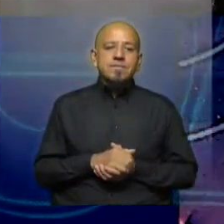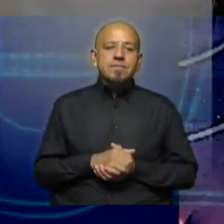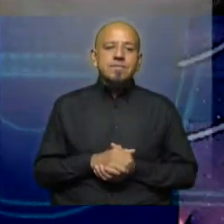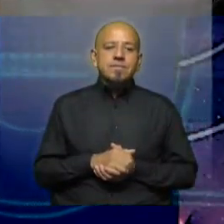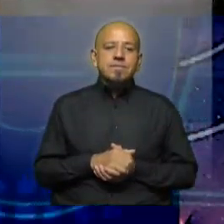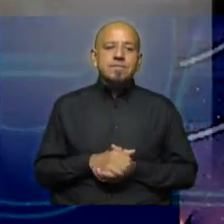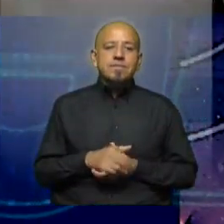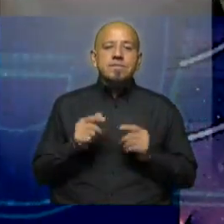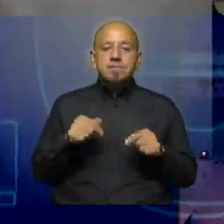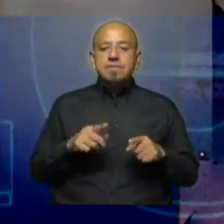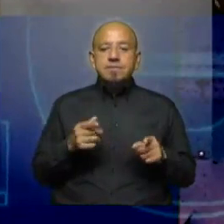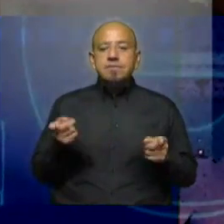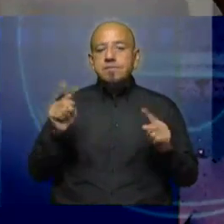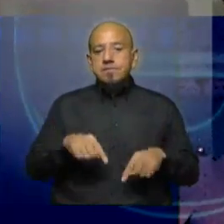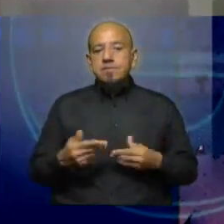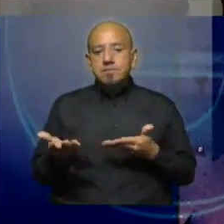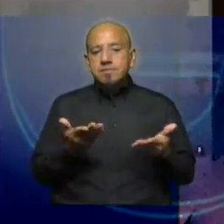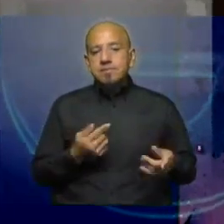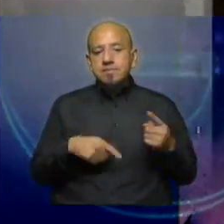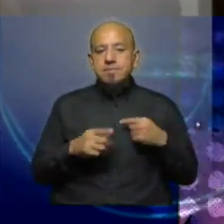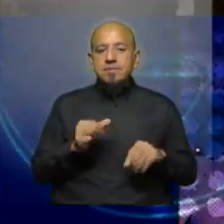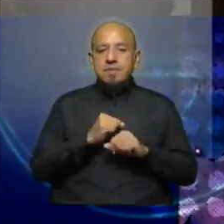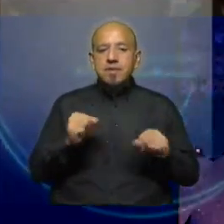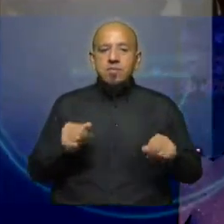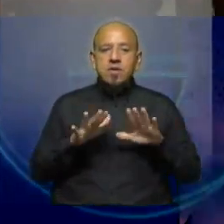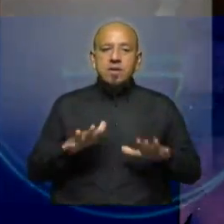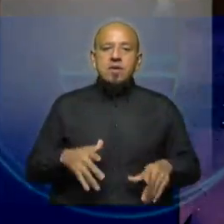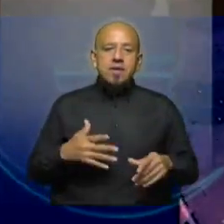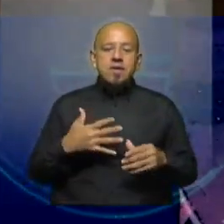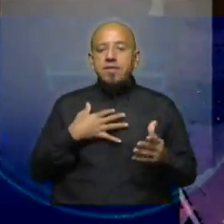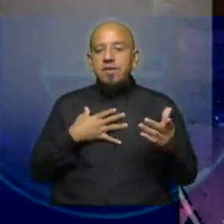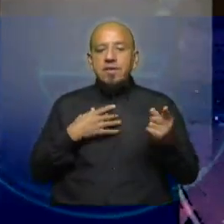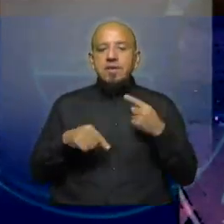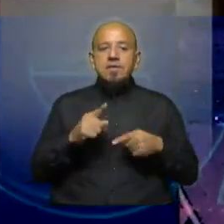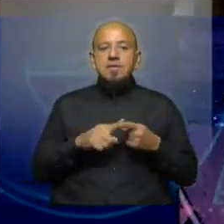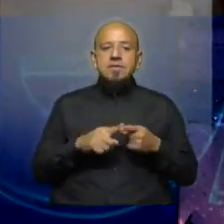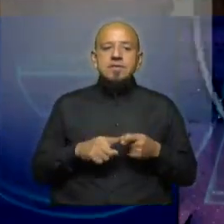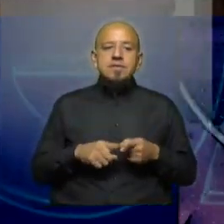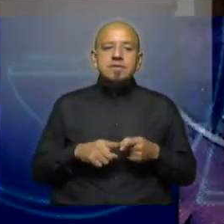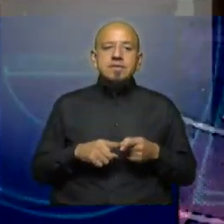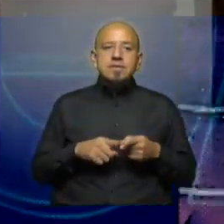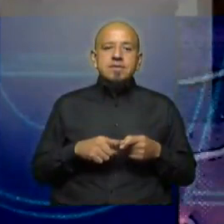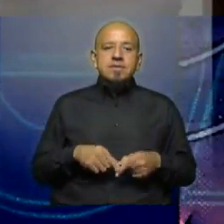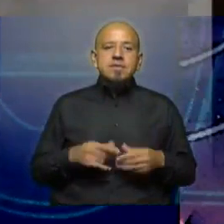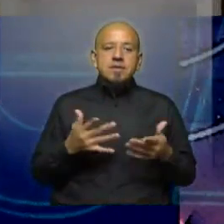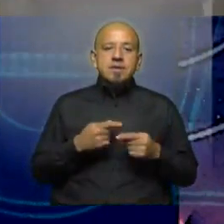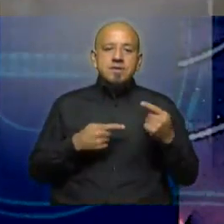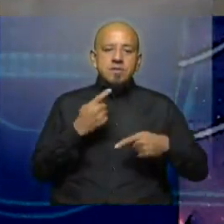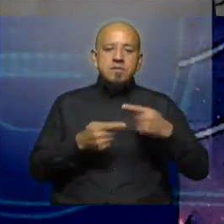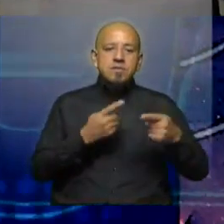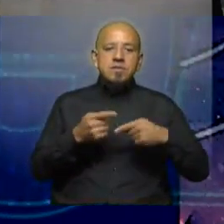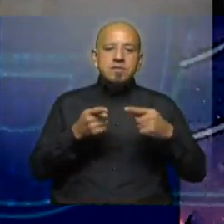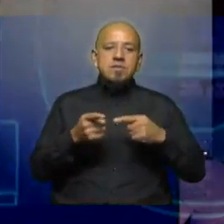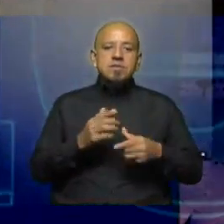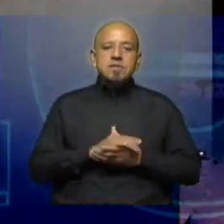bailando. Y esta vez no le toca venir a presentar notas, así que realmente se puede quedar. Se puede quedar. Disfruta por nosotras. Ahora te seguimos. Termina el programa y